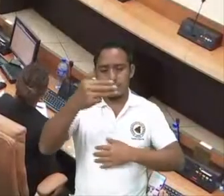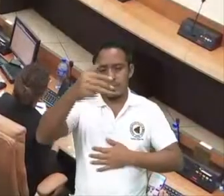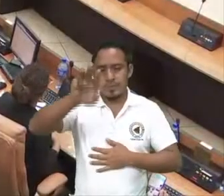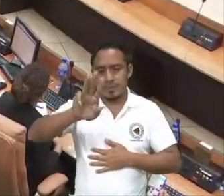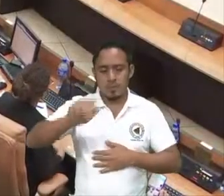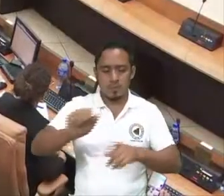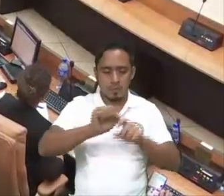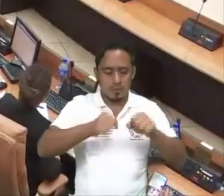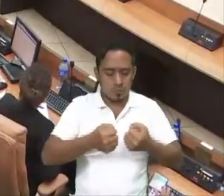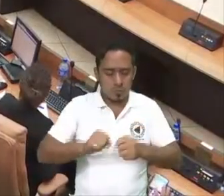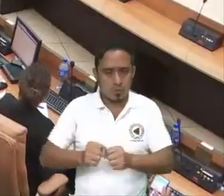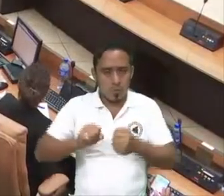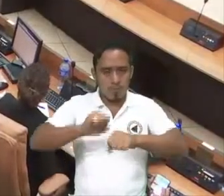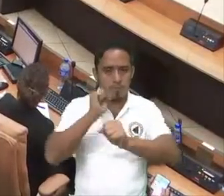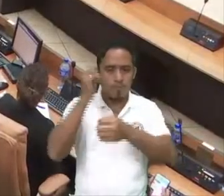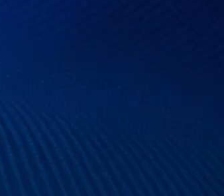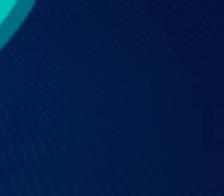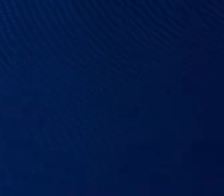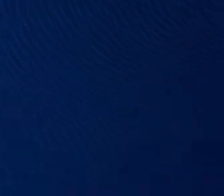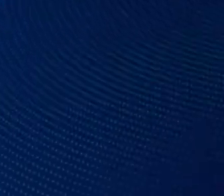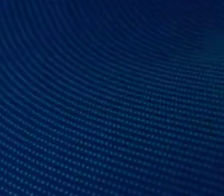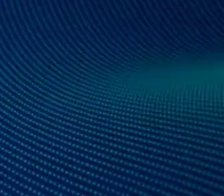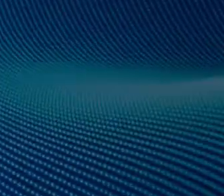Ancianos Abandonados, ASONIA.